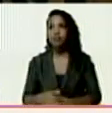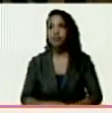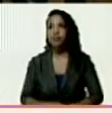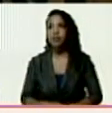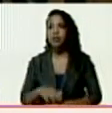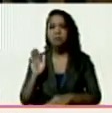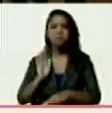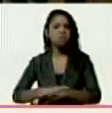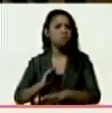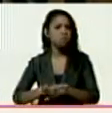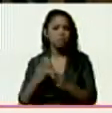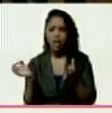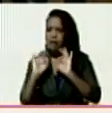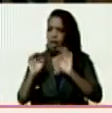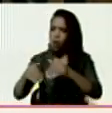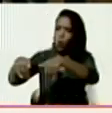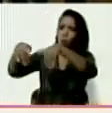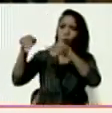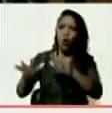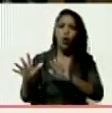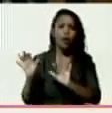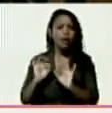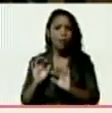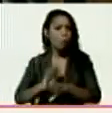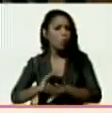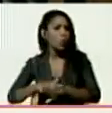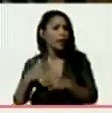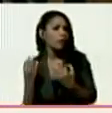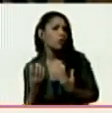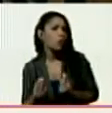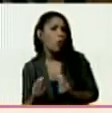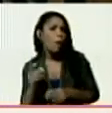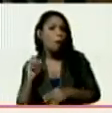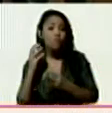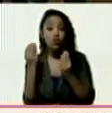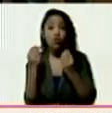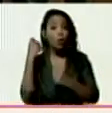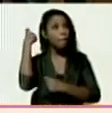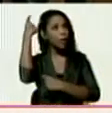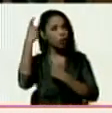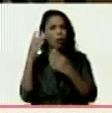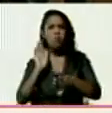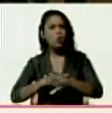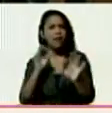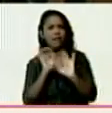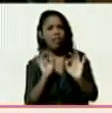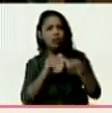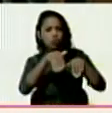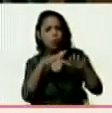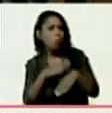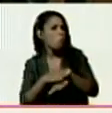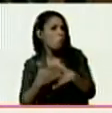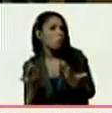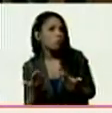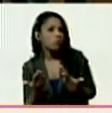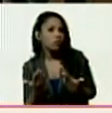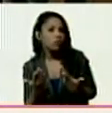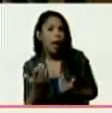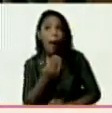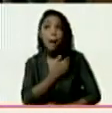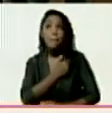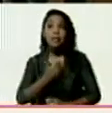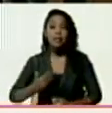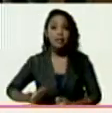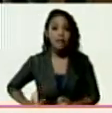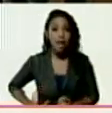¿Por qué no se suspendió la sesión de instalación? Preguntas que mucha gente también se hacía. Bueno, que el presidente saliente